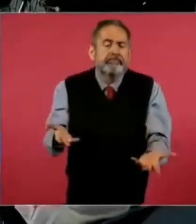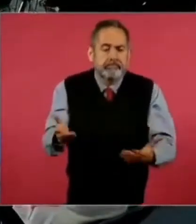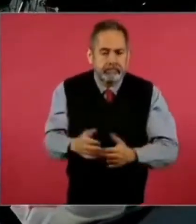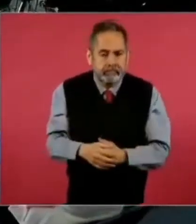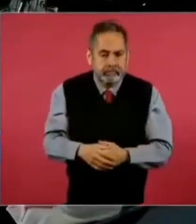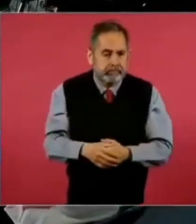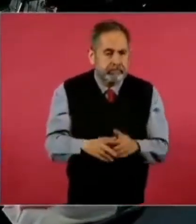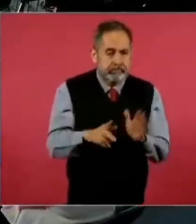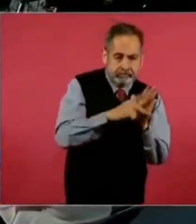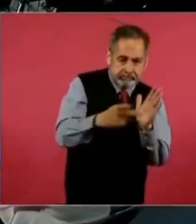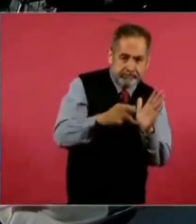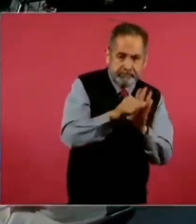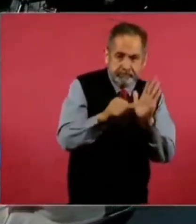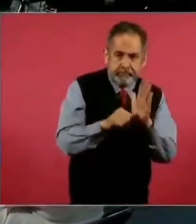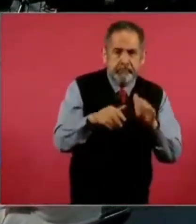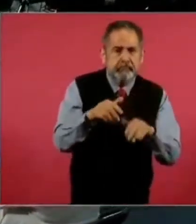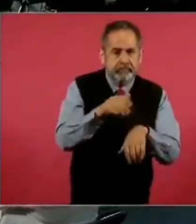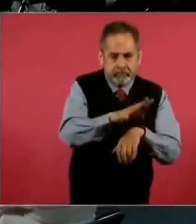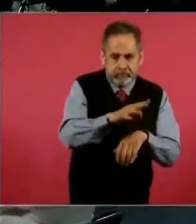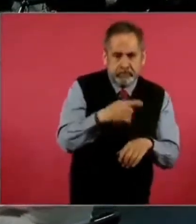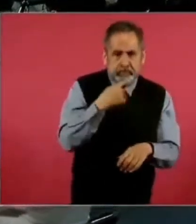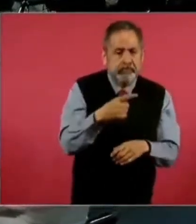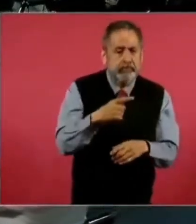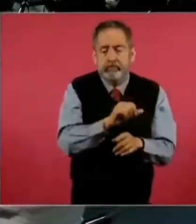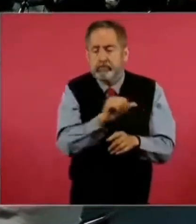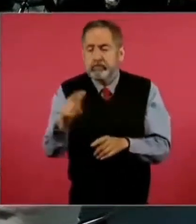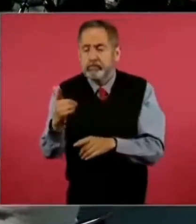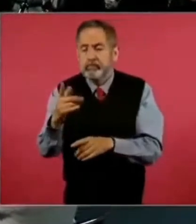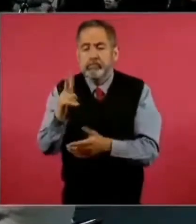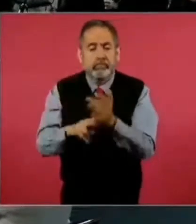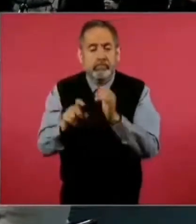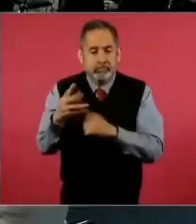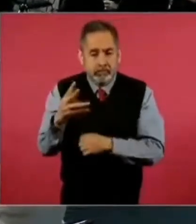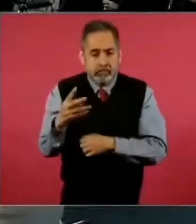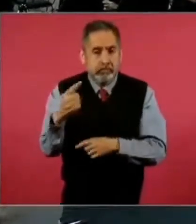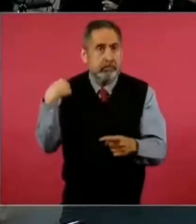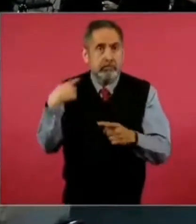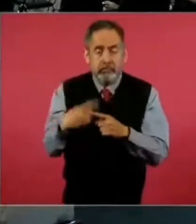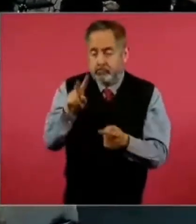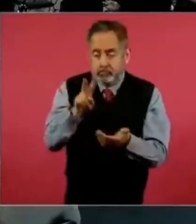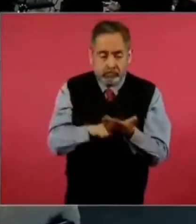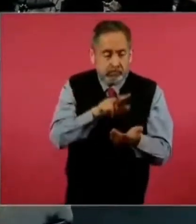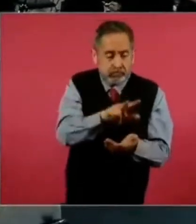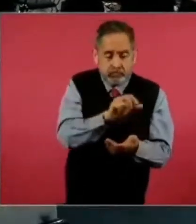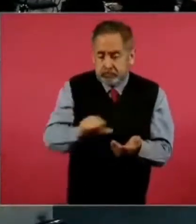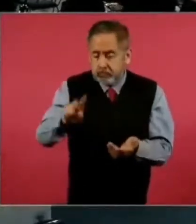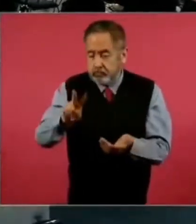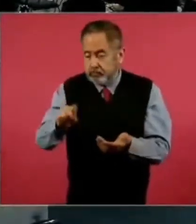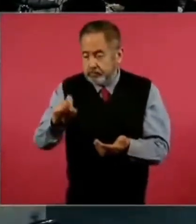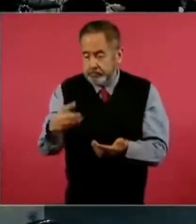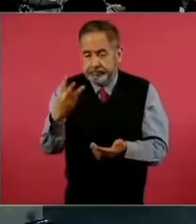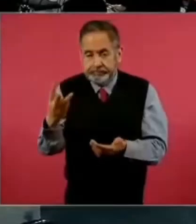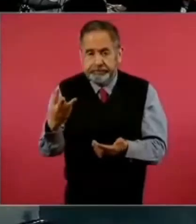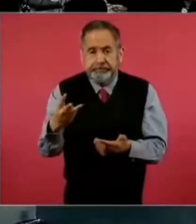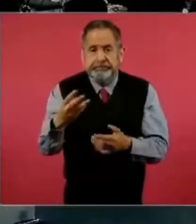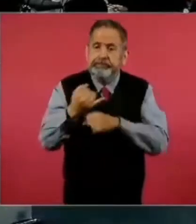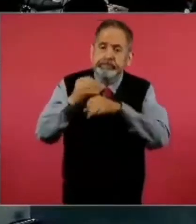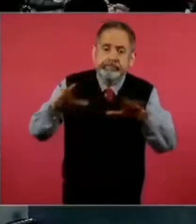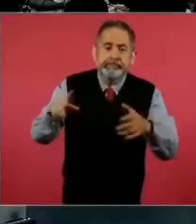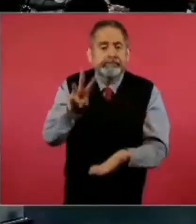Artículo 19 dice a julio del 2024 que del 2018 al 2023 se informó